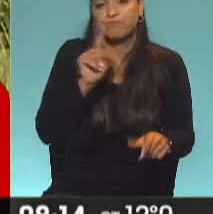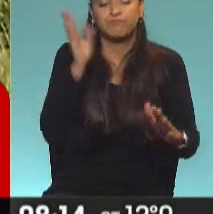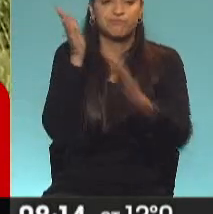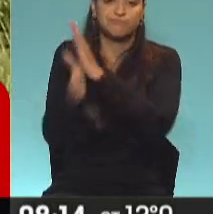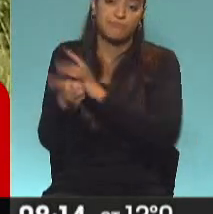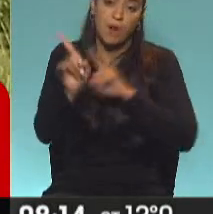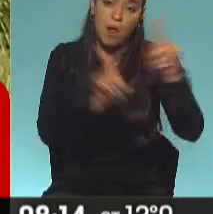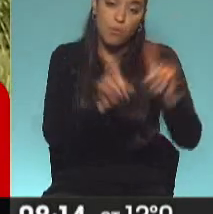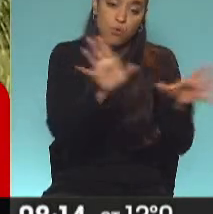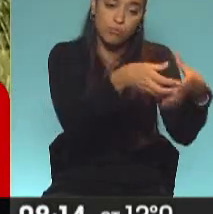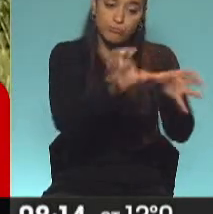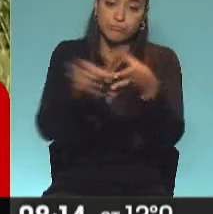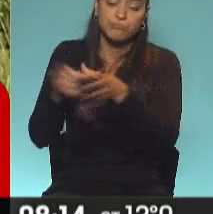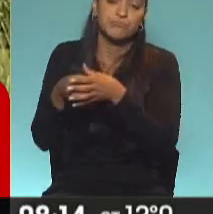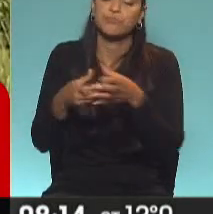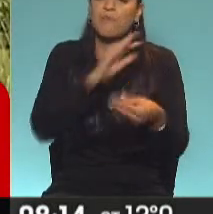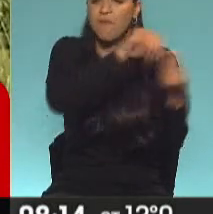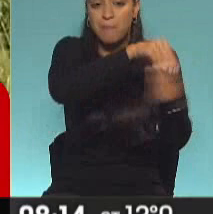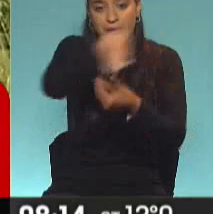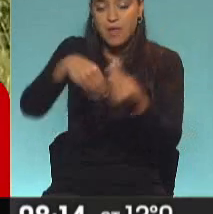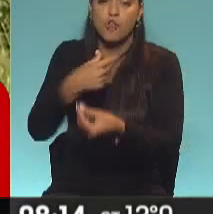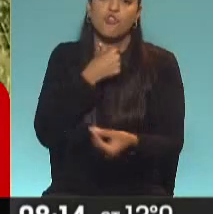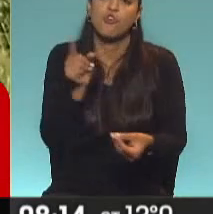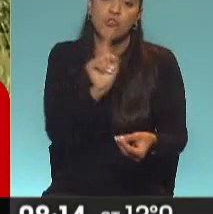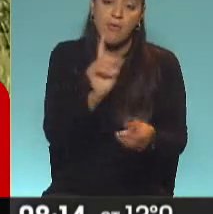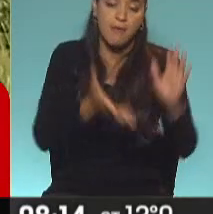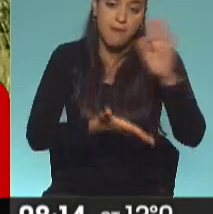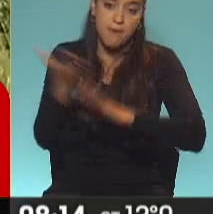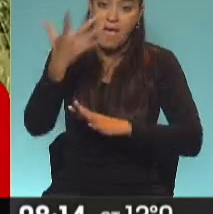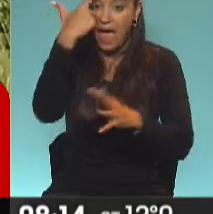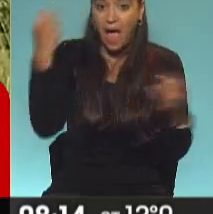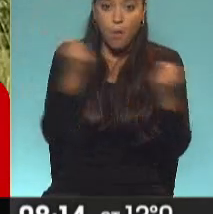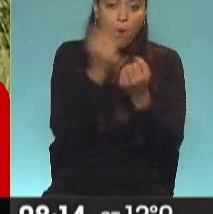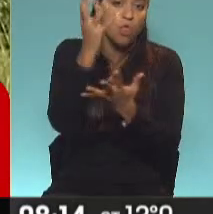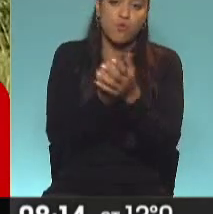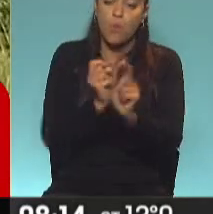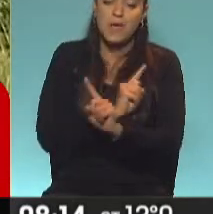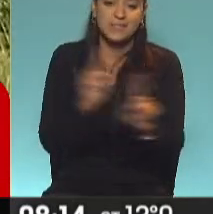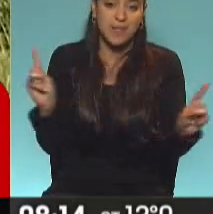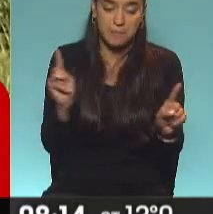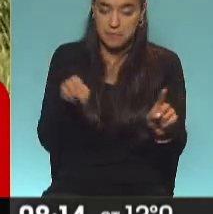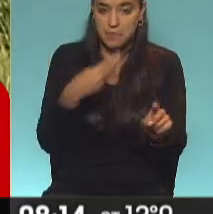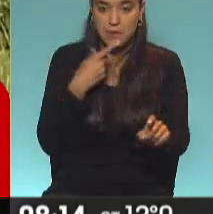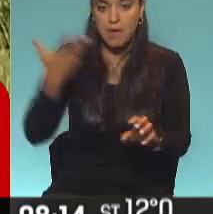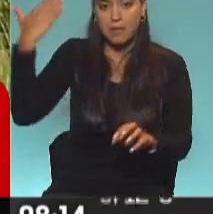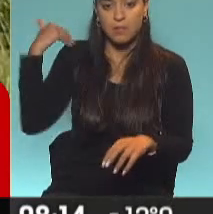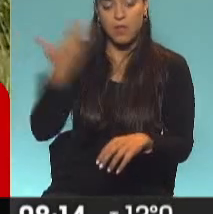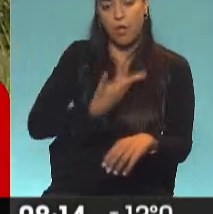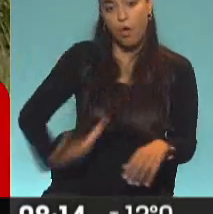les decía, de estas familias que no habían aceptado este acuerdo propuesto en principio por el